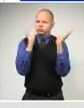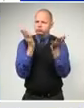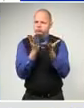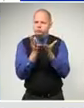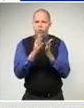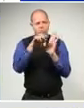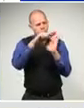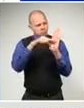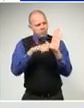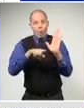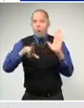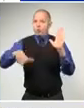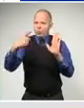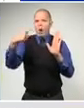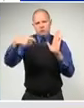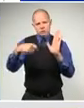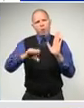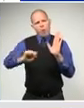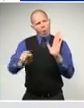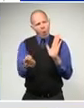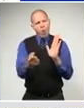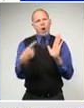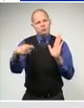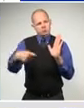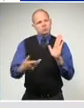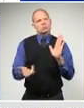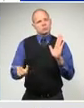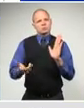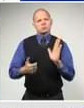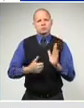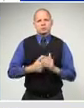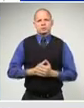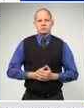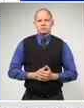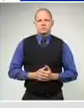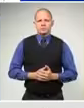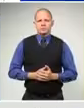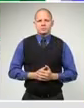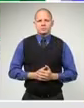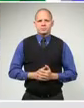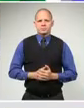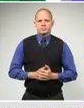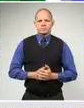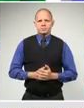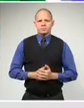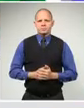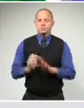de la protección de cada una de las personas. El